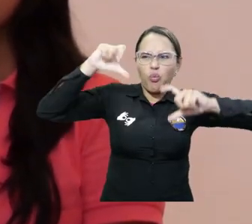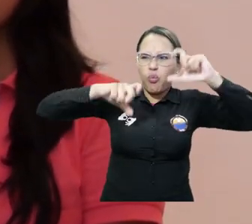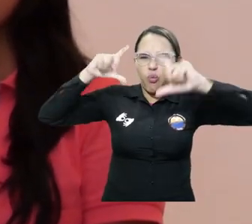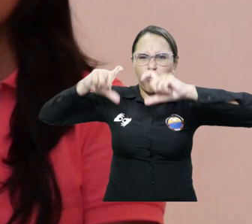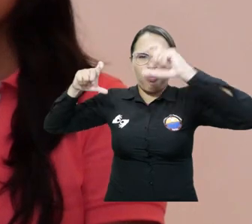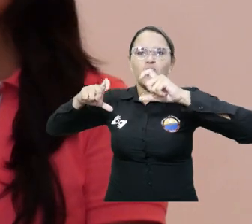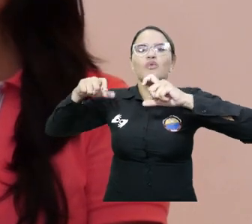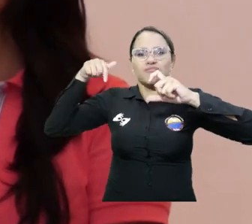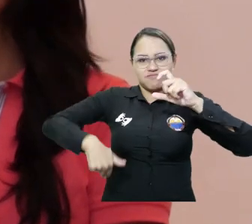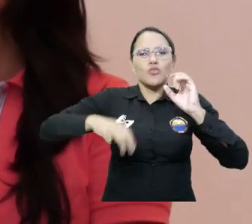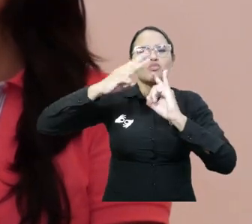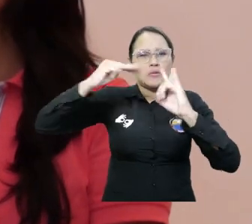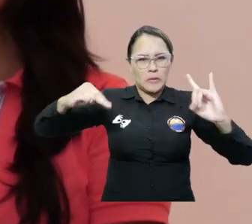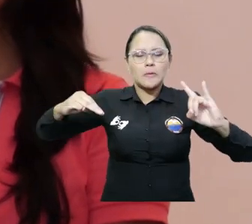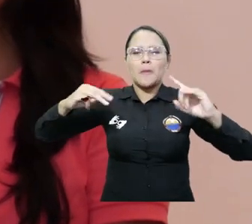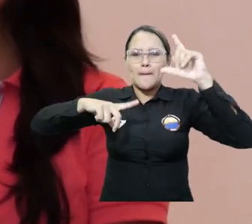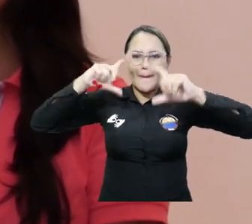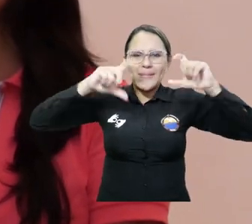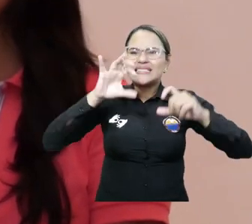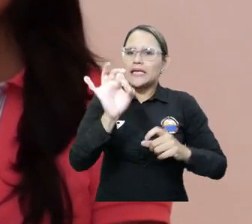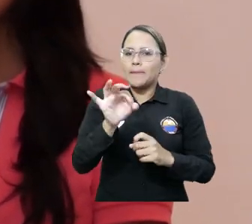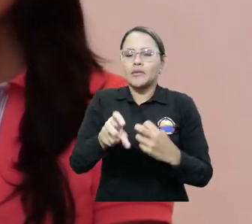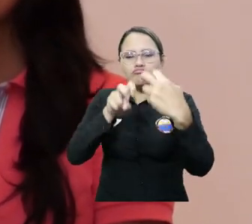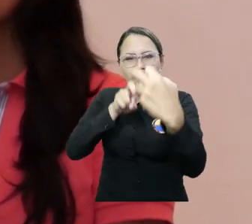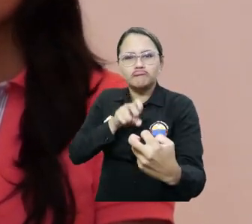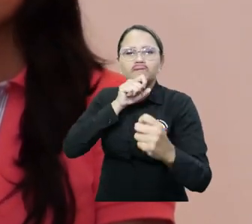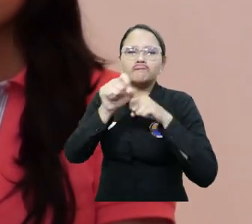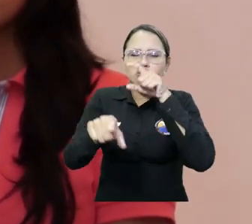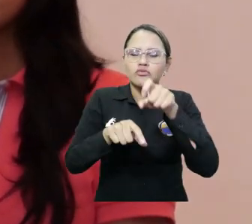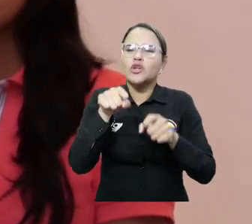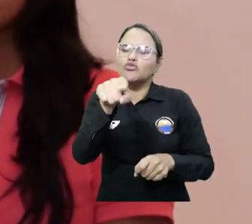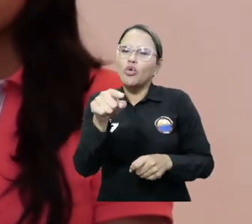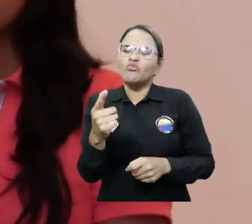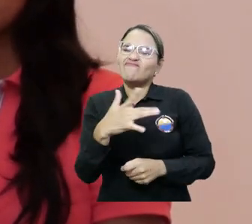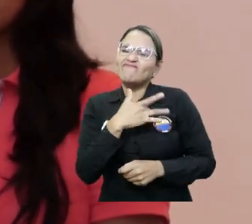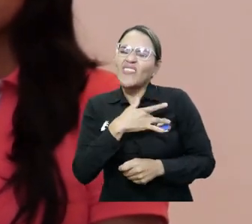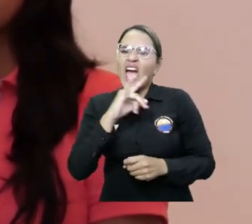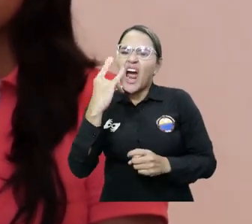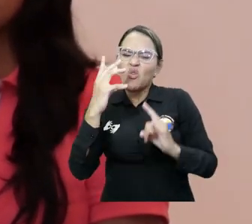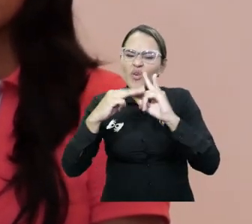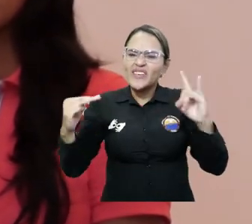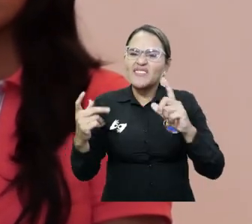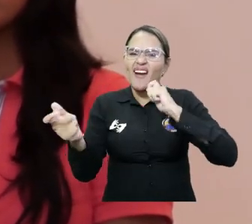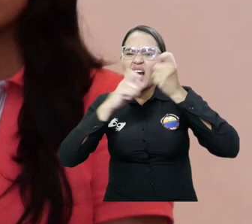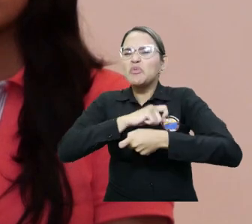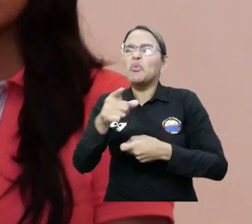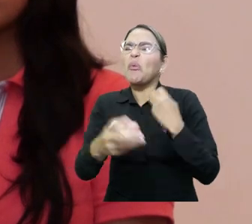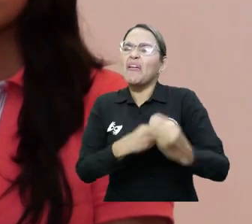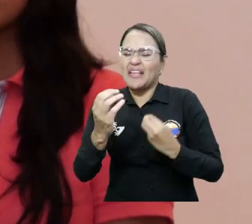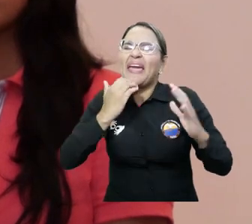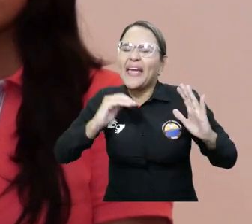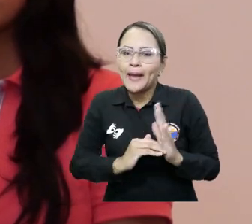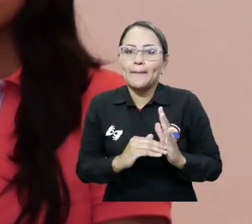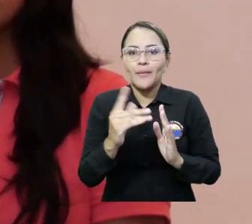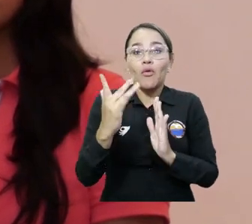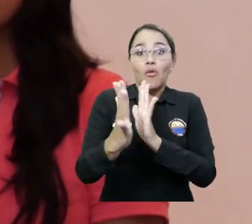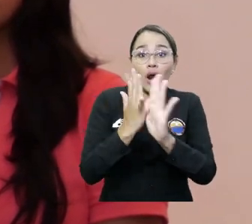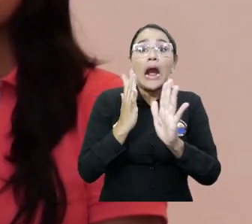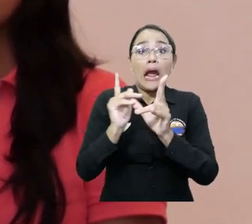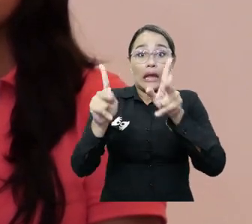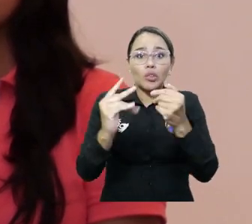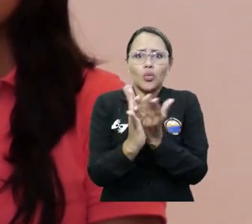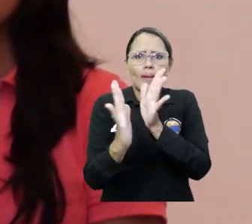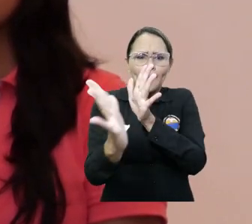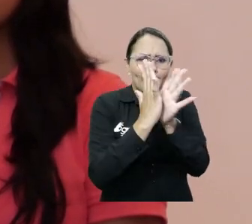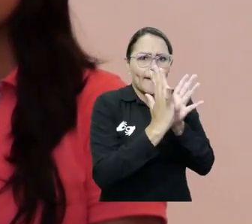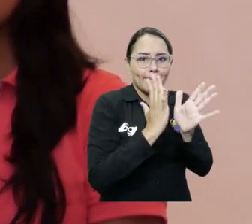universitario, donde me he sentado con los estudiantes y les he hecho una sola pregunta: si pudieras cambiar algo en la U, ¿qué cambiarías? Bajo esa respuesta, esa inquietud, esa necesidad de los estudiantes,